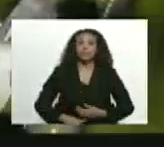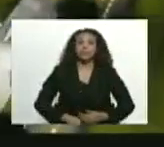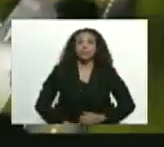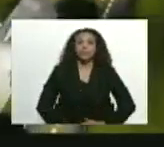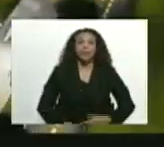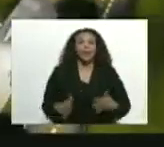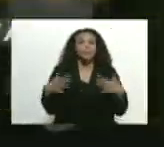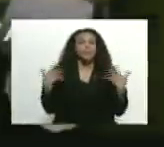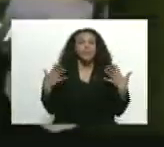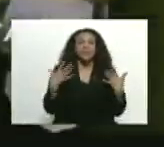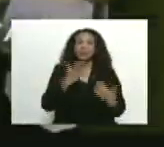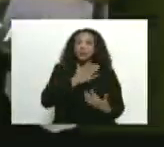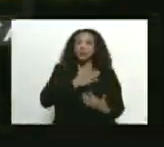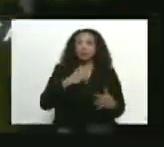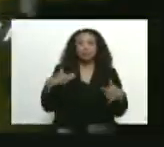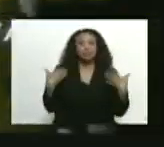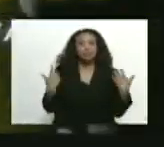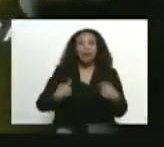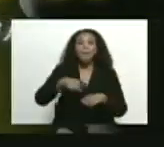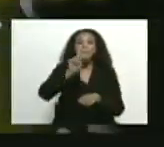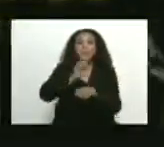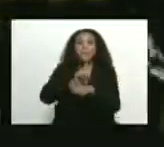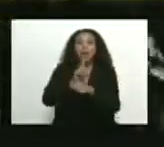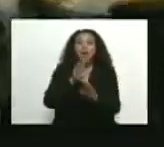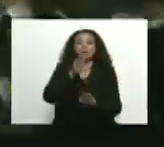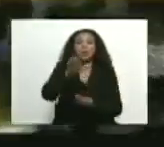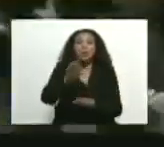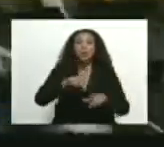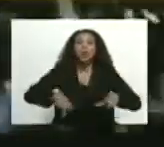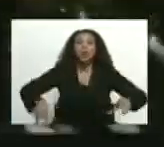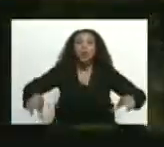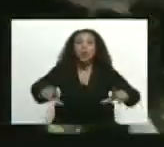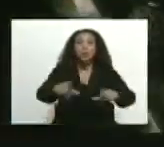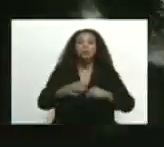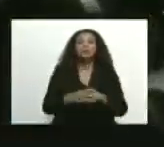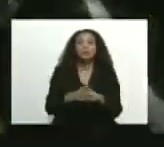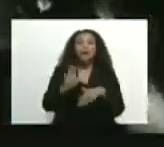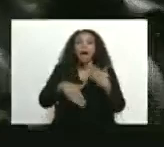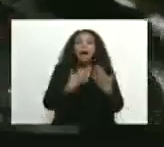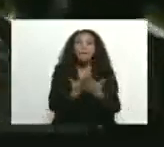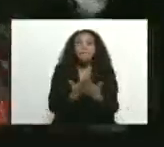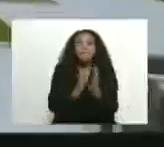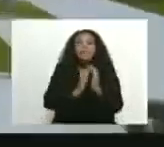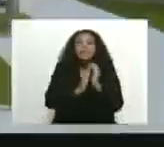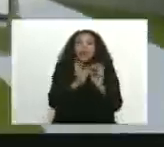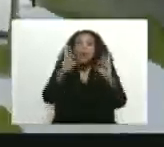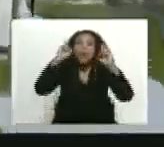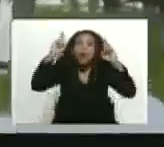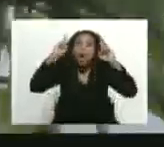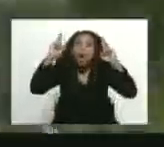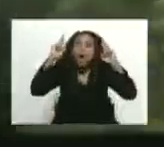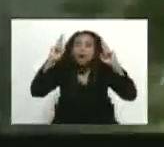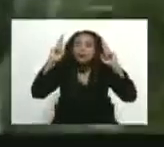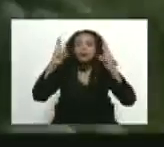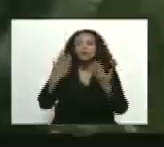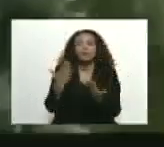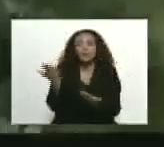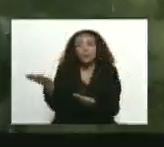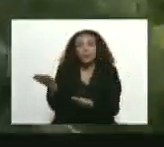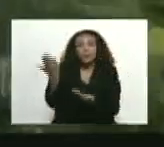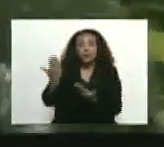Feliz voy a estar. La primera etapa del parque, aspiro, Jacqueline Faría,